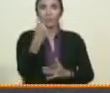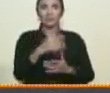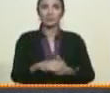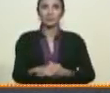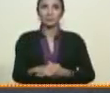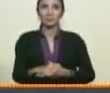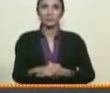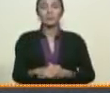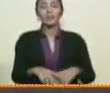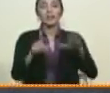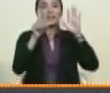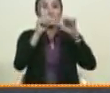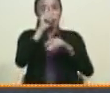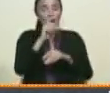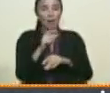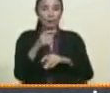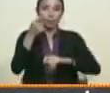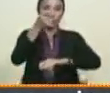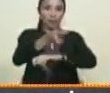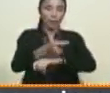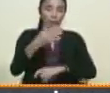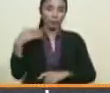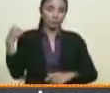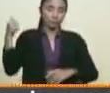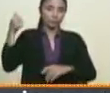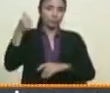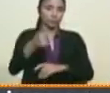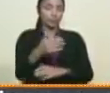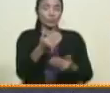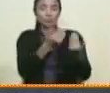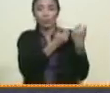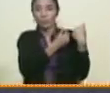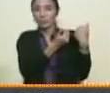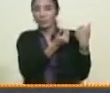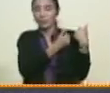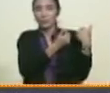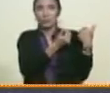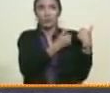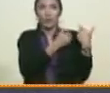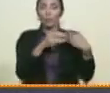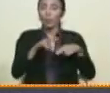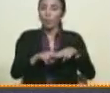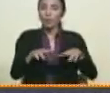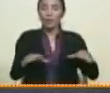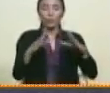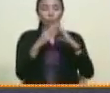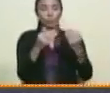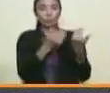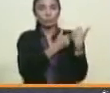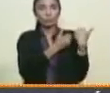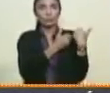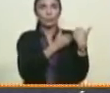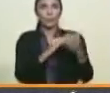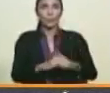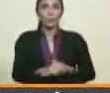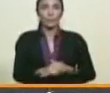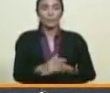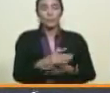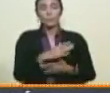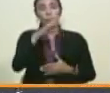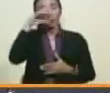seis años ya he grabado el pediatra mucho compromiso con mucho compromiso con la patria sobre todo que dios te bendiga